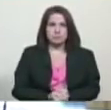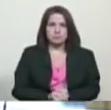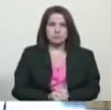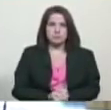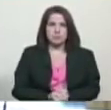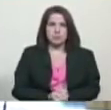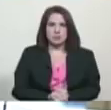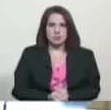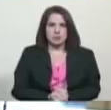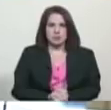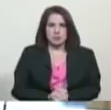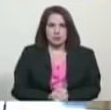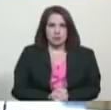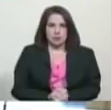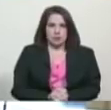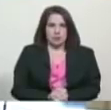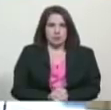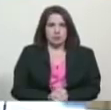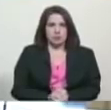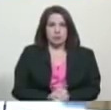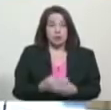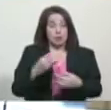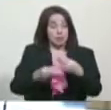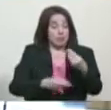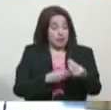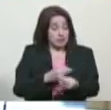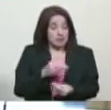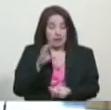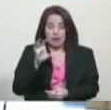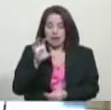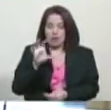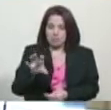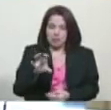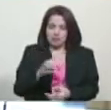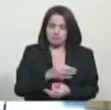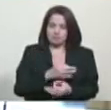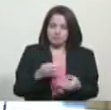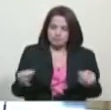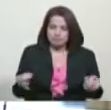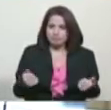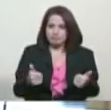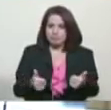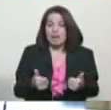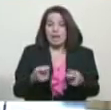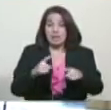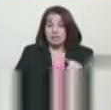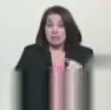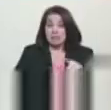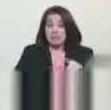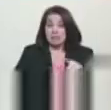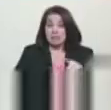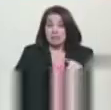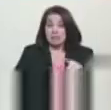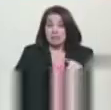para hacer de nuestra patria lo que tiene que ser. Tenemos todas las condiciones.